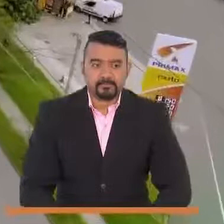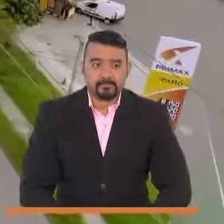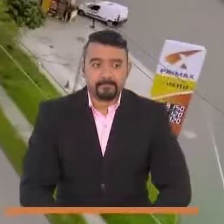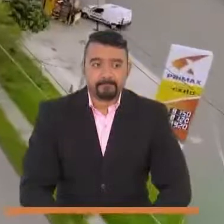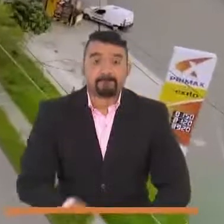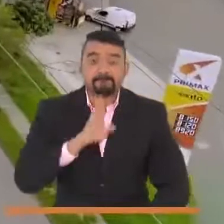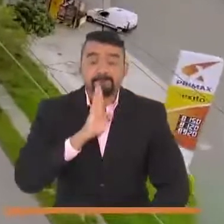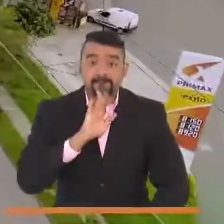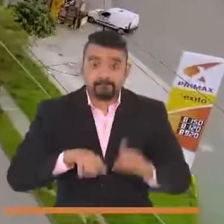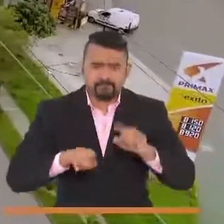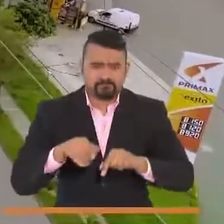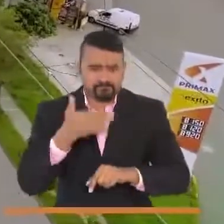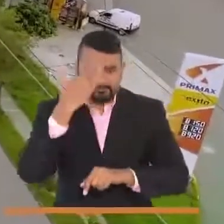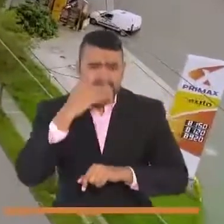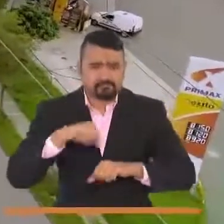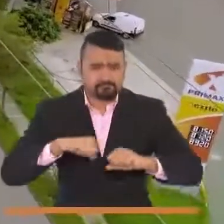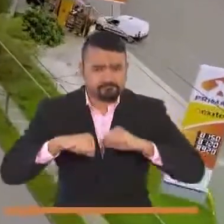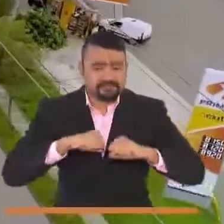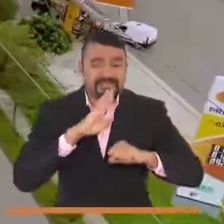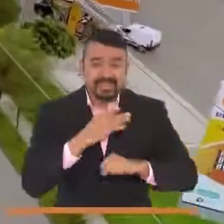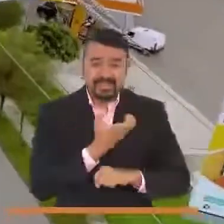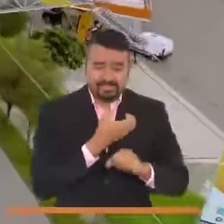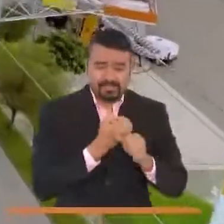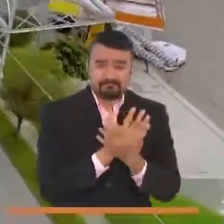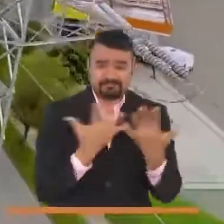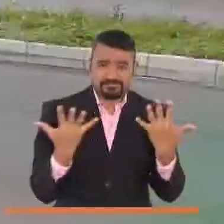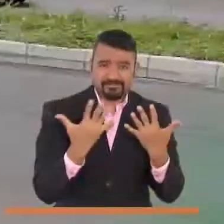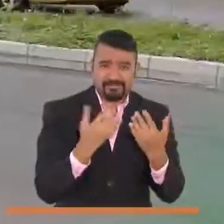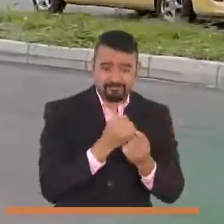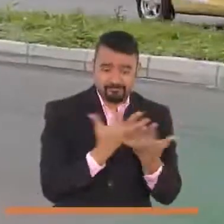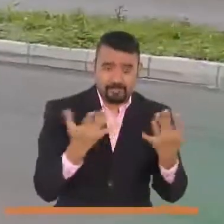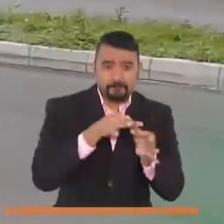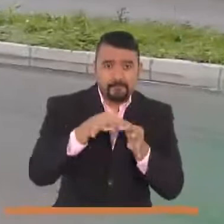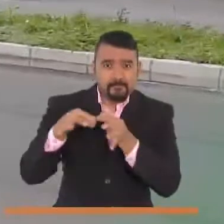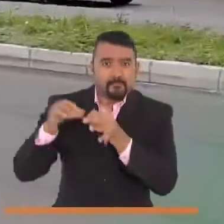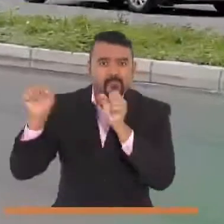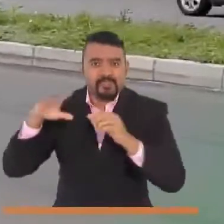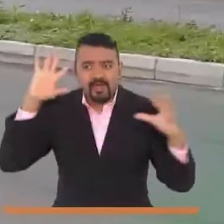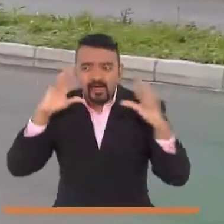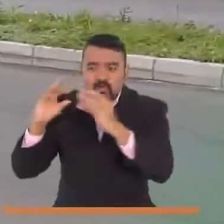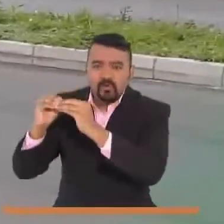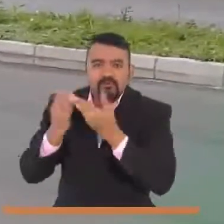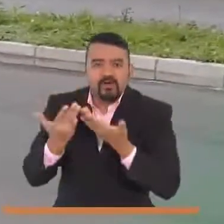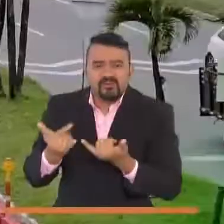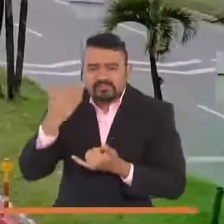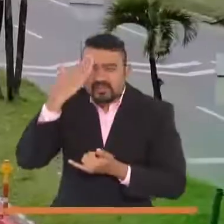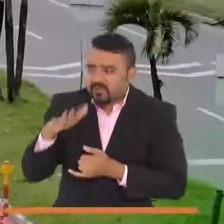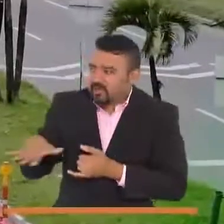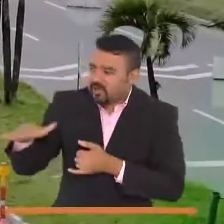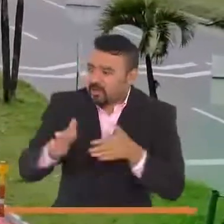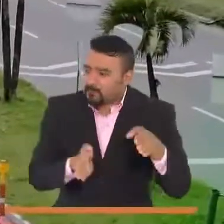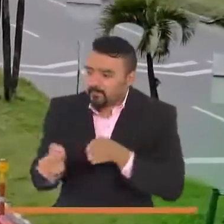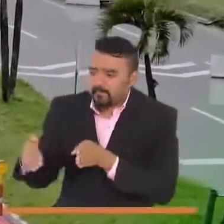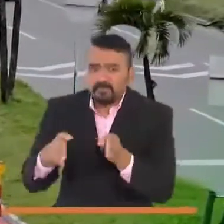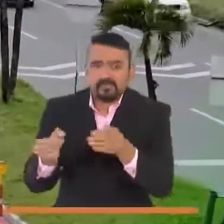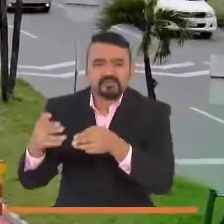Gracias al apoyo decidido y comprometido del área metropolitana del Valle de Aburrá, los municipios del sur ahora contamos con la vía distribuidora,